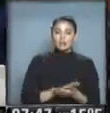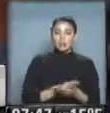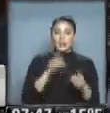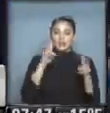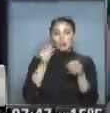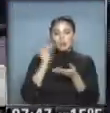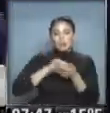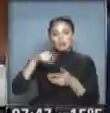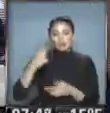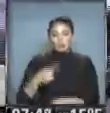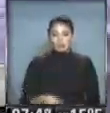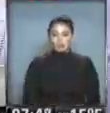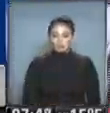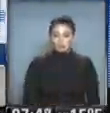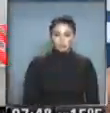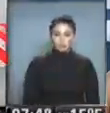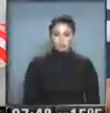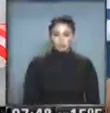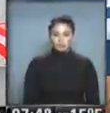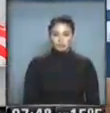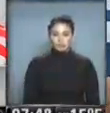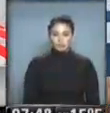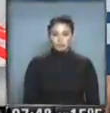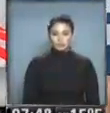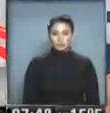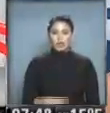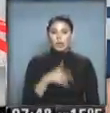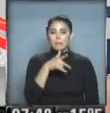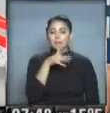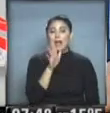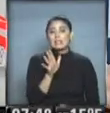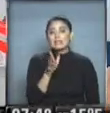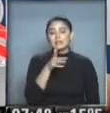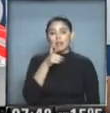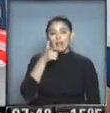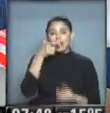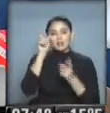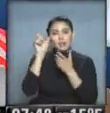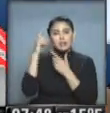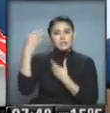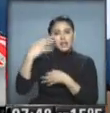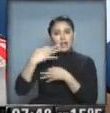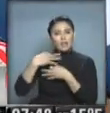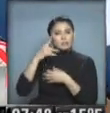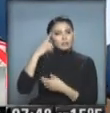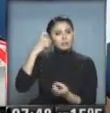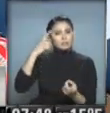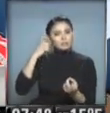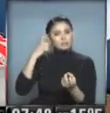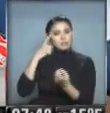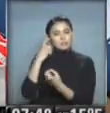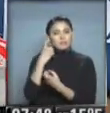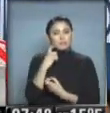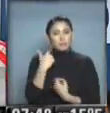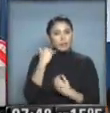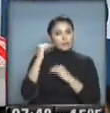este y otros temas. 12 y media. No, creo que la experiencia hace madurar a uno, ¿no? Y creo que ya estoy